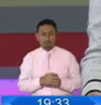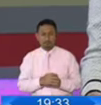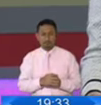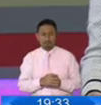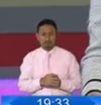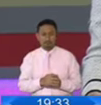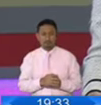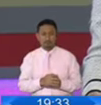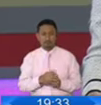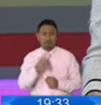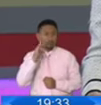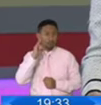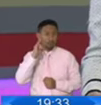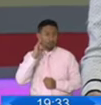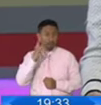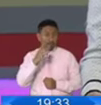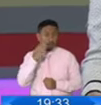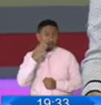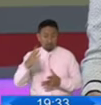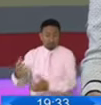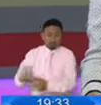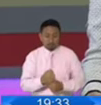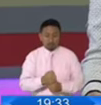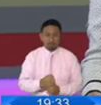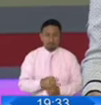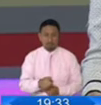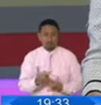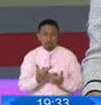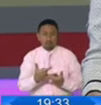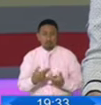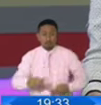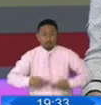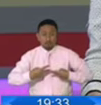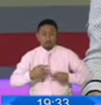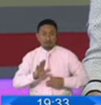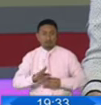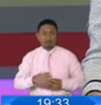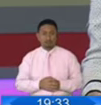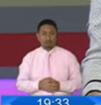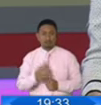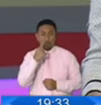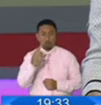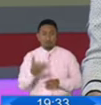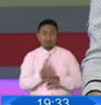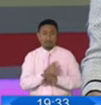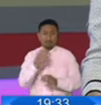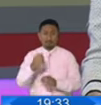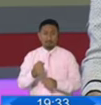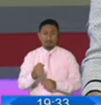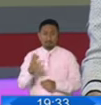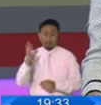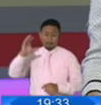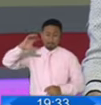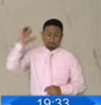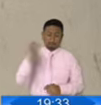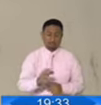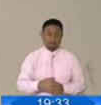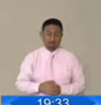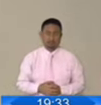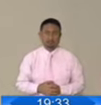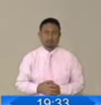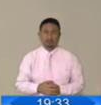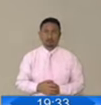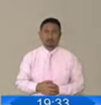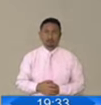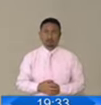una pequeña de brazos de su madre. Salvaron la vida de un taxista a quien un hombre habría agredido con una piedra.